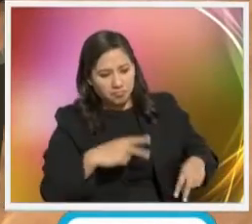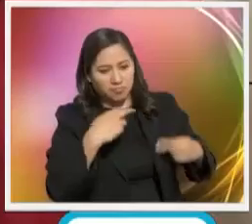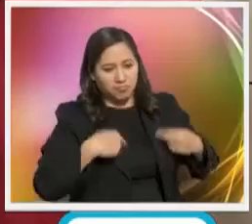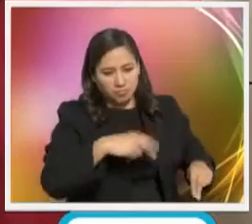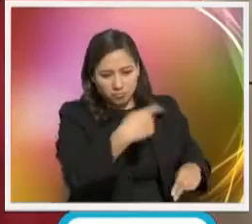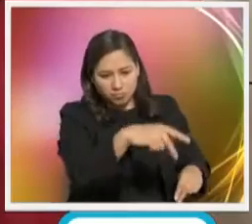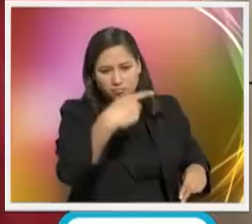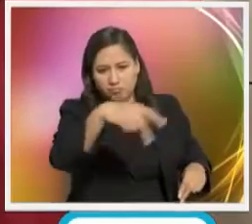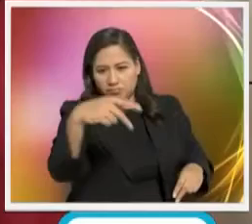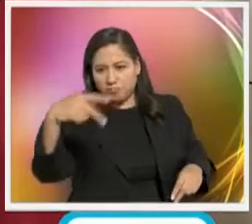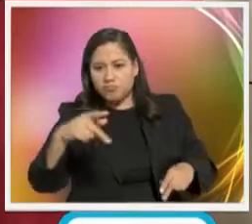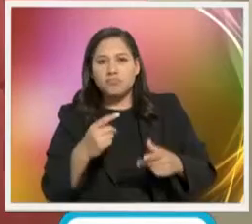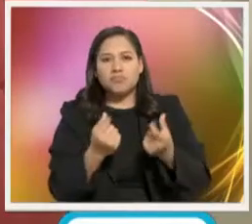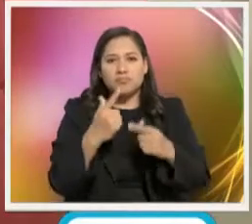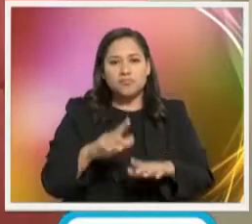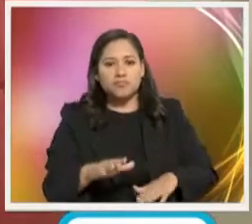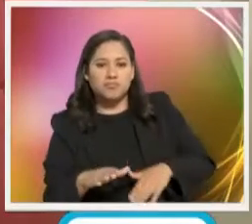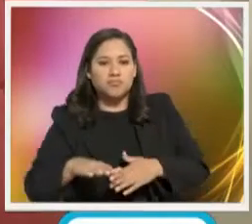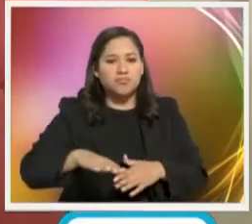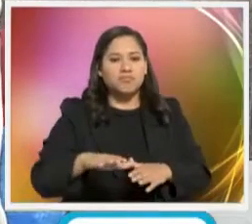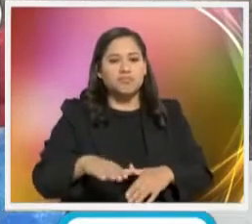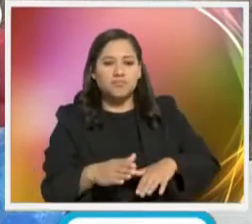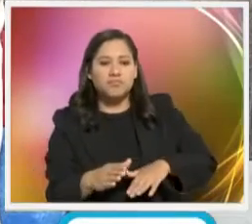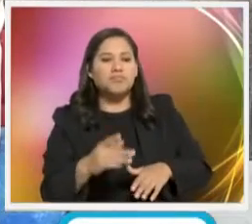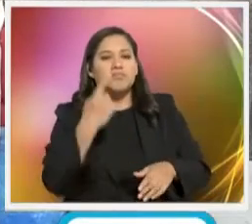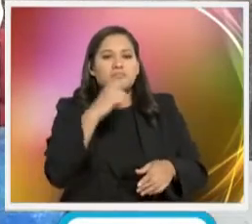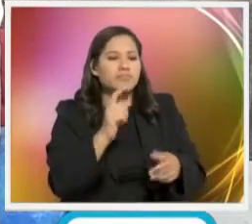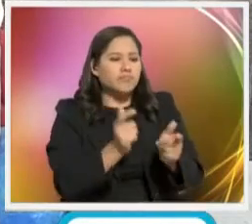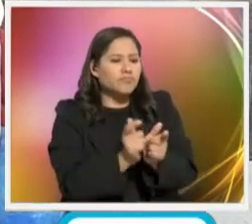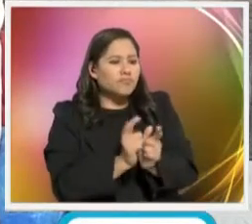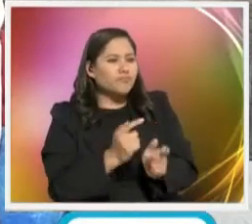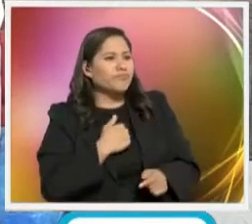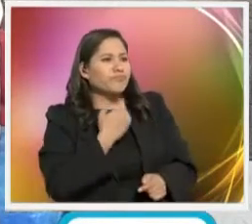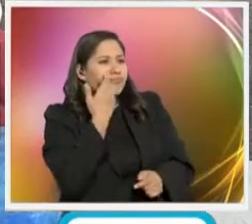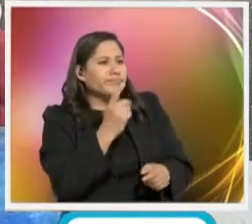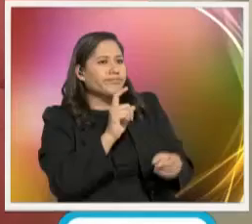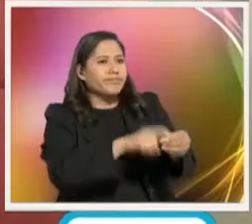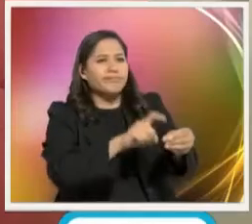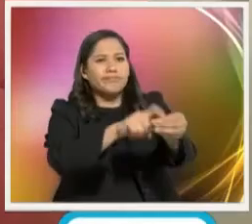si los que les gustan las patinetas. Para pertenecer